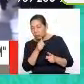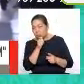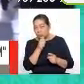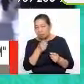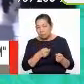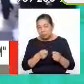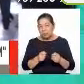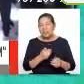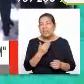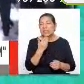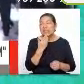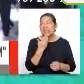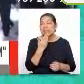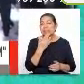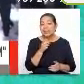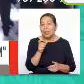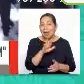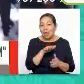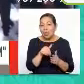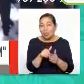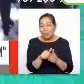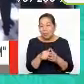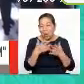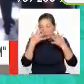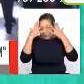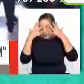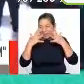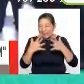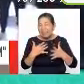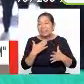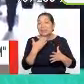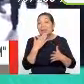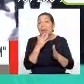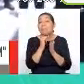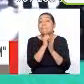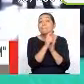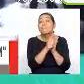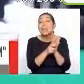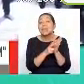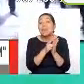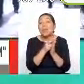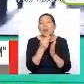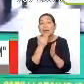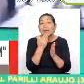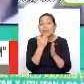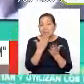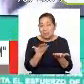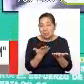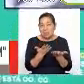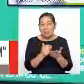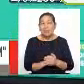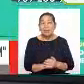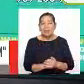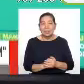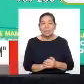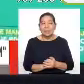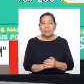estamos tratando de identificar plenamente a todos los que han realizado este video, en el cual tienen la osadía